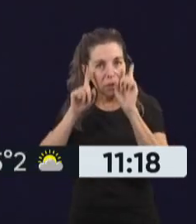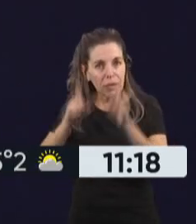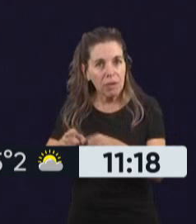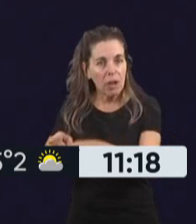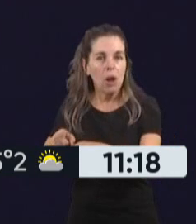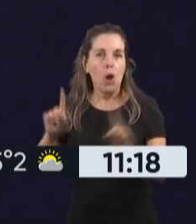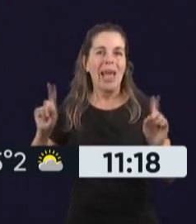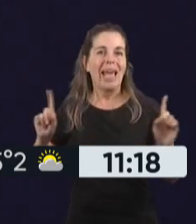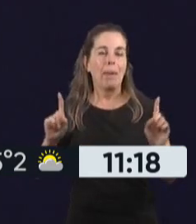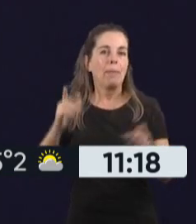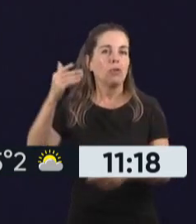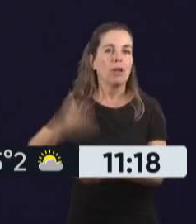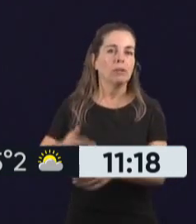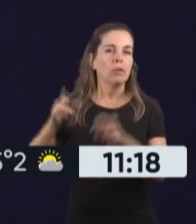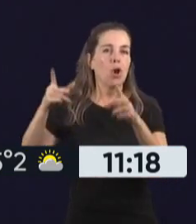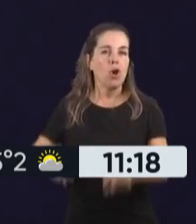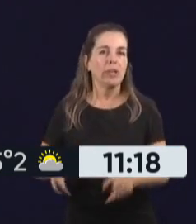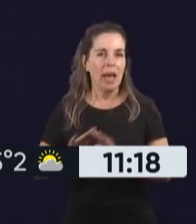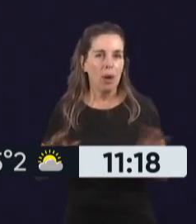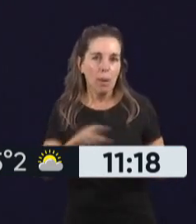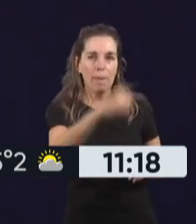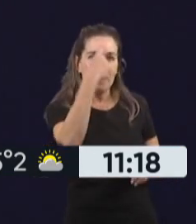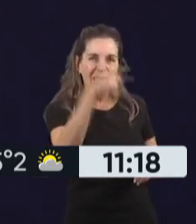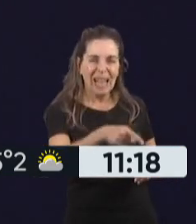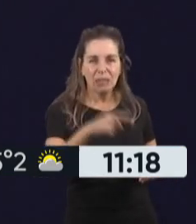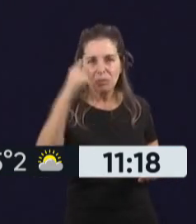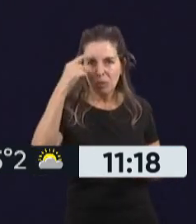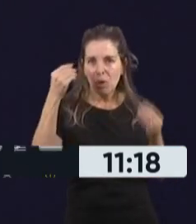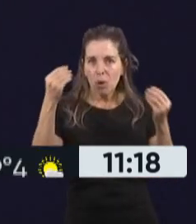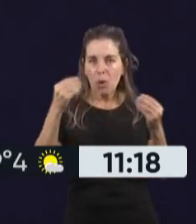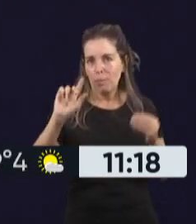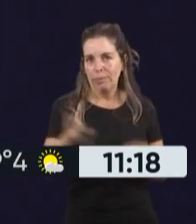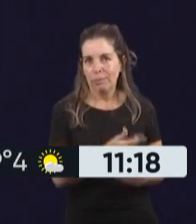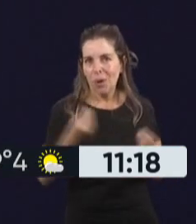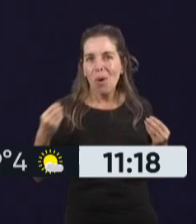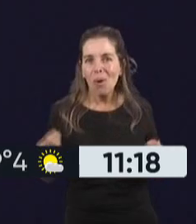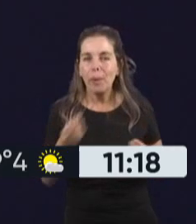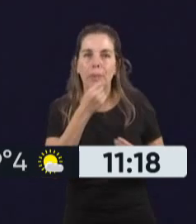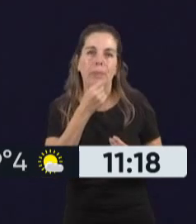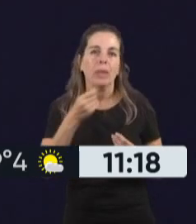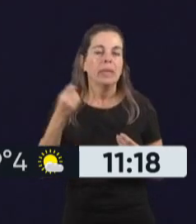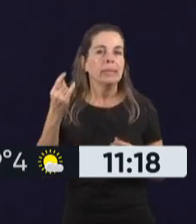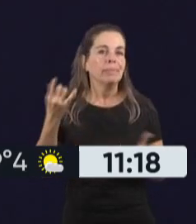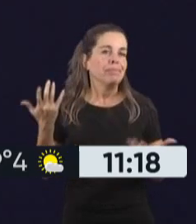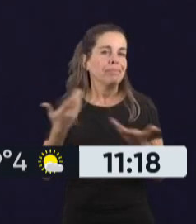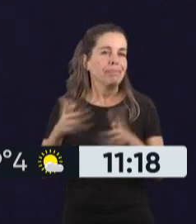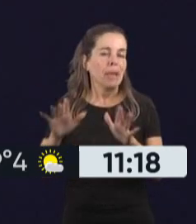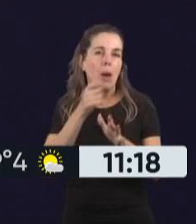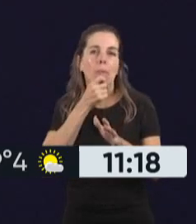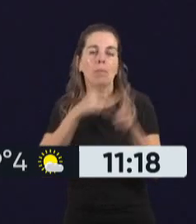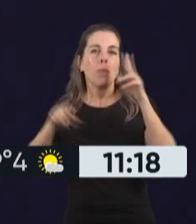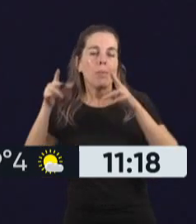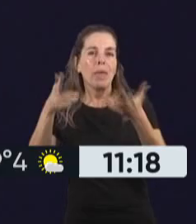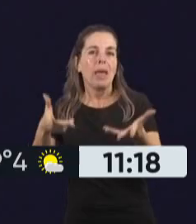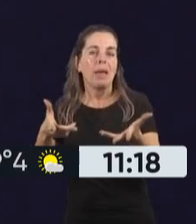de... Vos imaginate que sería una locura dejar de combatir y de batallar la trata de personas,